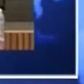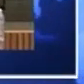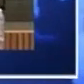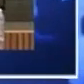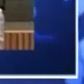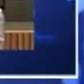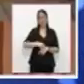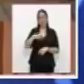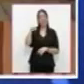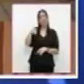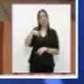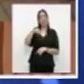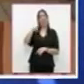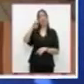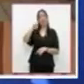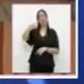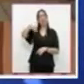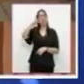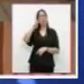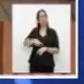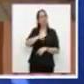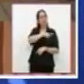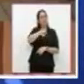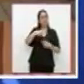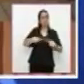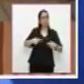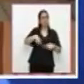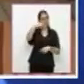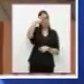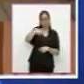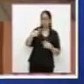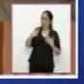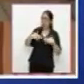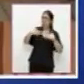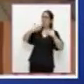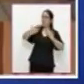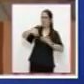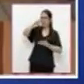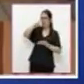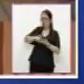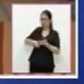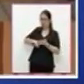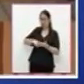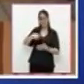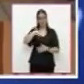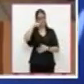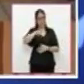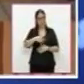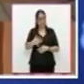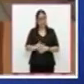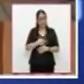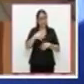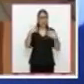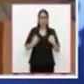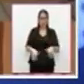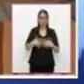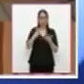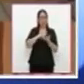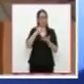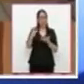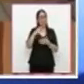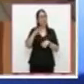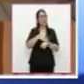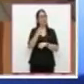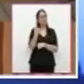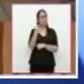miércoles siguiente, en fin. Entonces creo que hay muchas etapas en las que no solamente para votar, sino para otro tipo de cosas, será